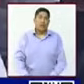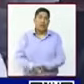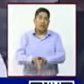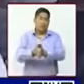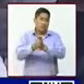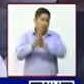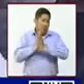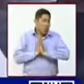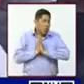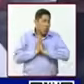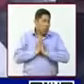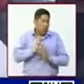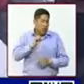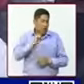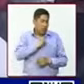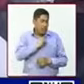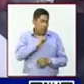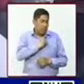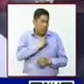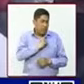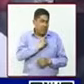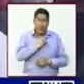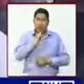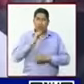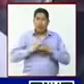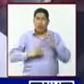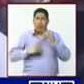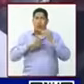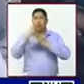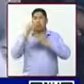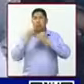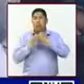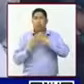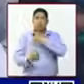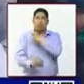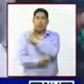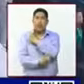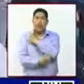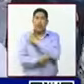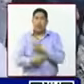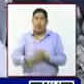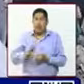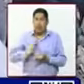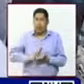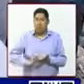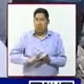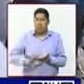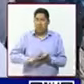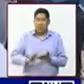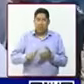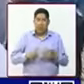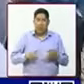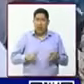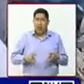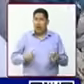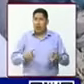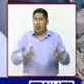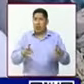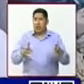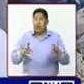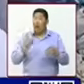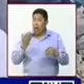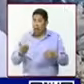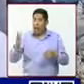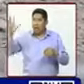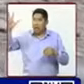Pedimos que nos colabore con la construcción del puente, con limpieza del camino, esas partes derrumbadas,